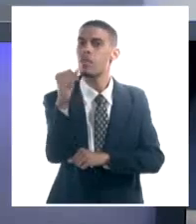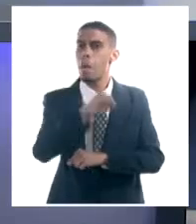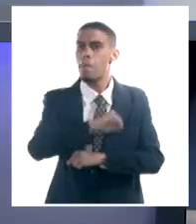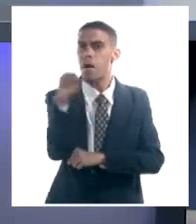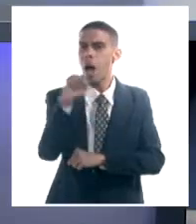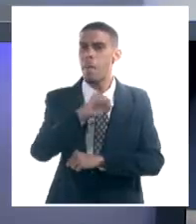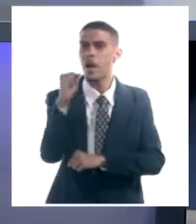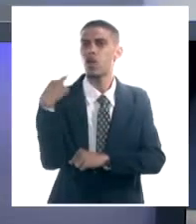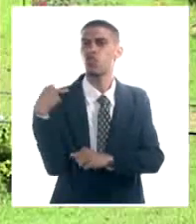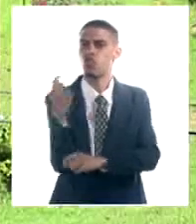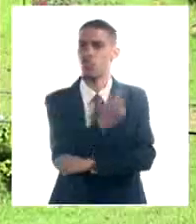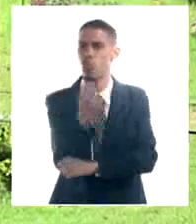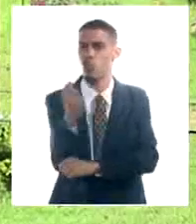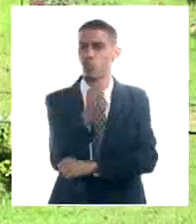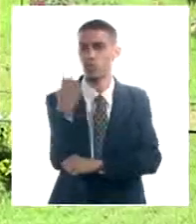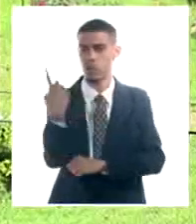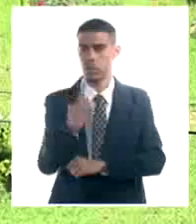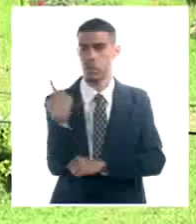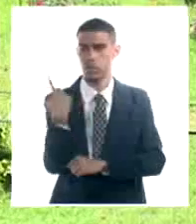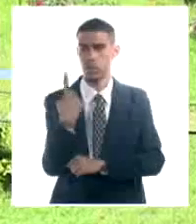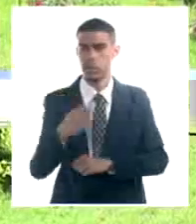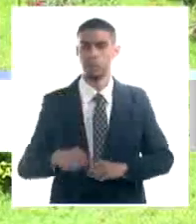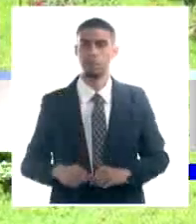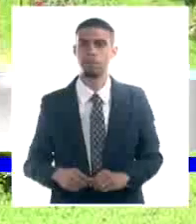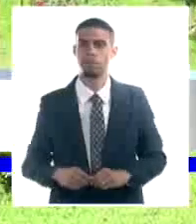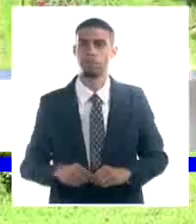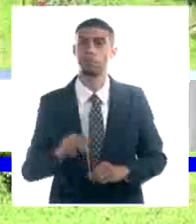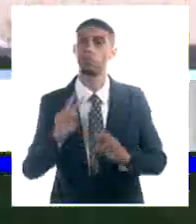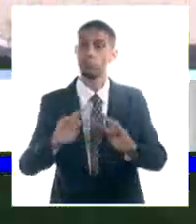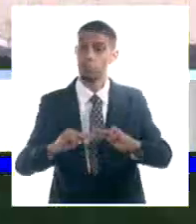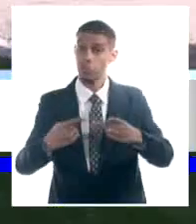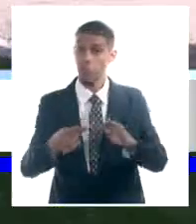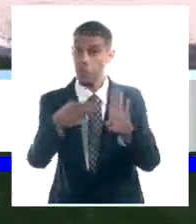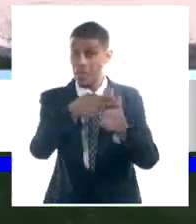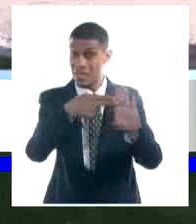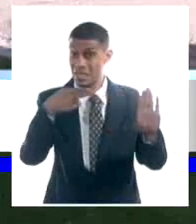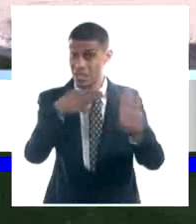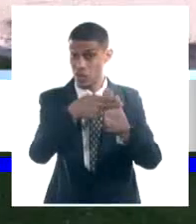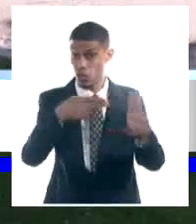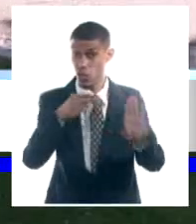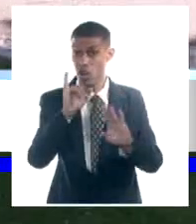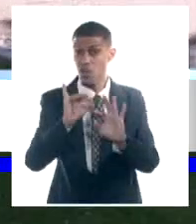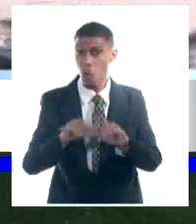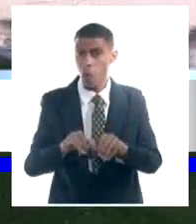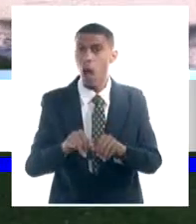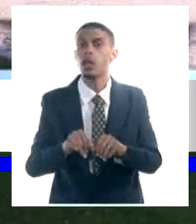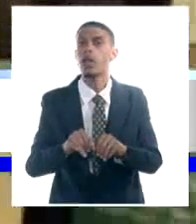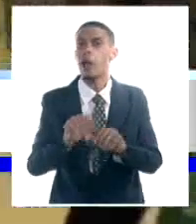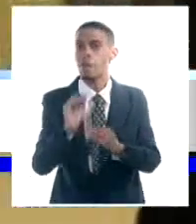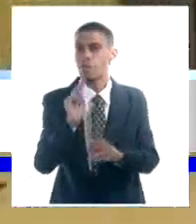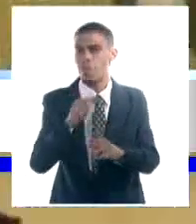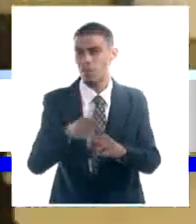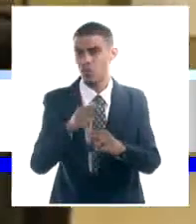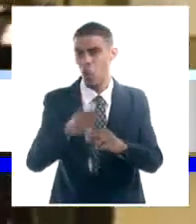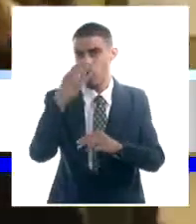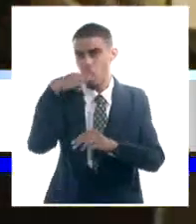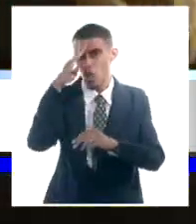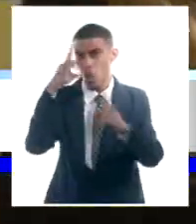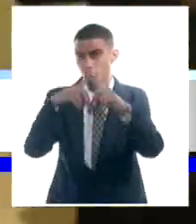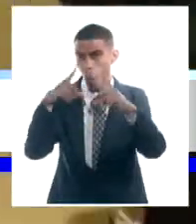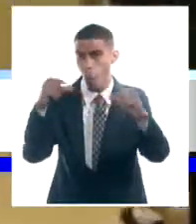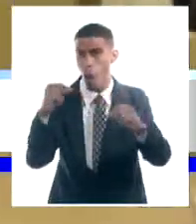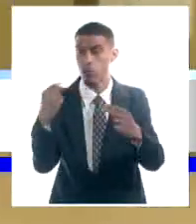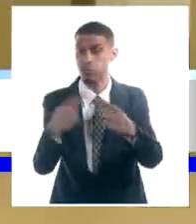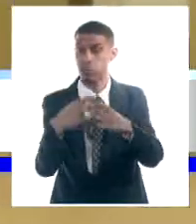concursos nacionales. Nuevamente, la asignatura de informática pone en alto el nombre de Cuba y de Villa Clara en la